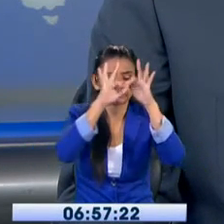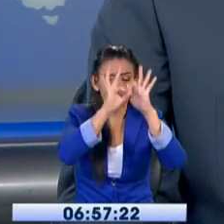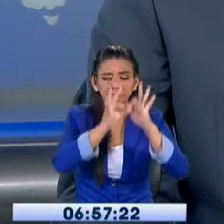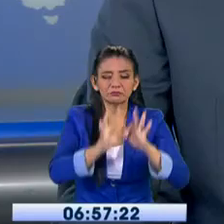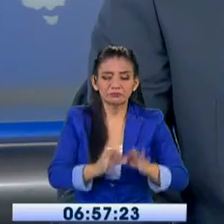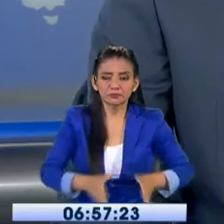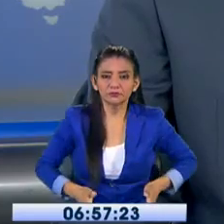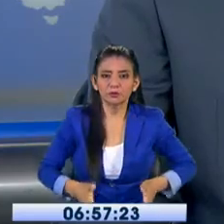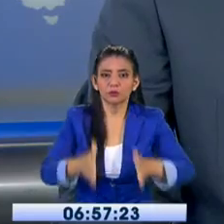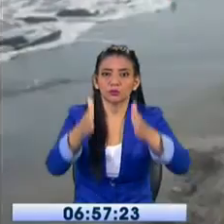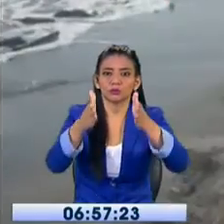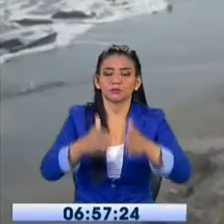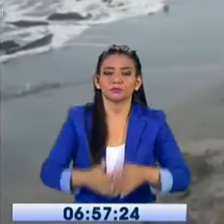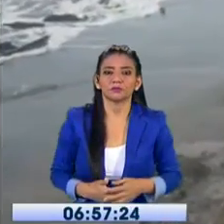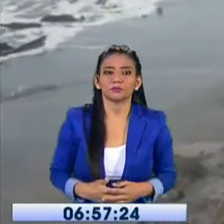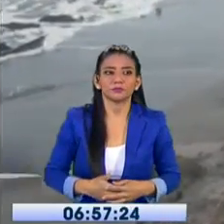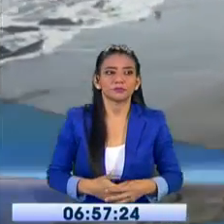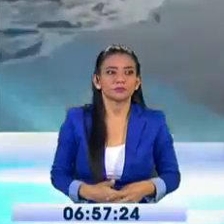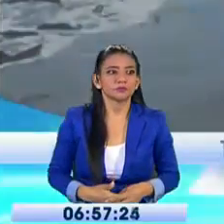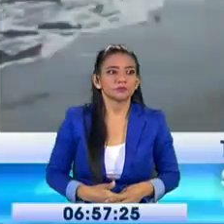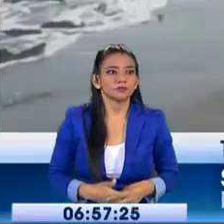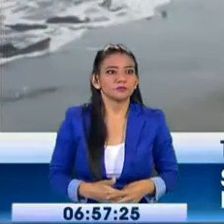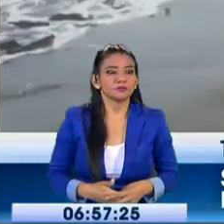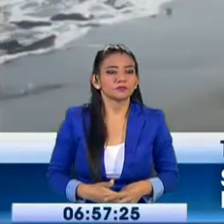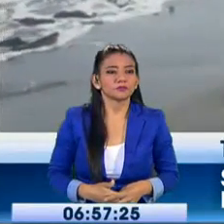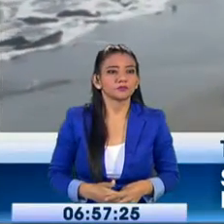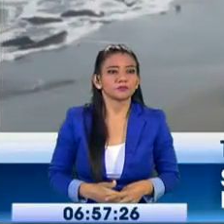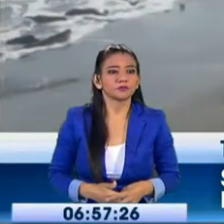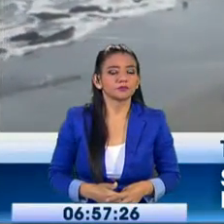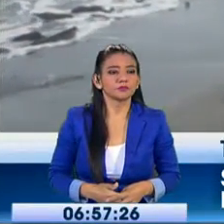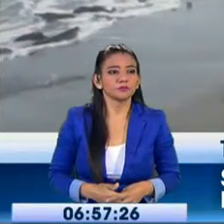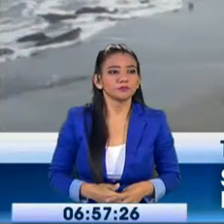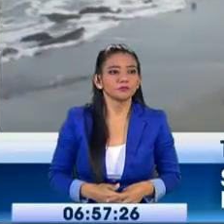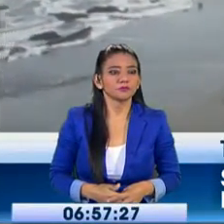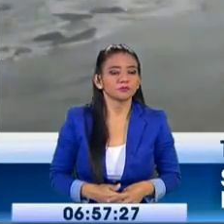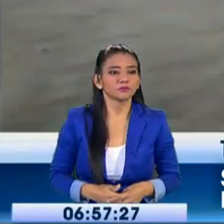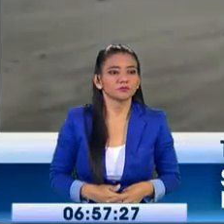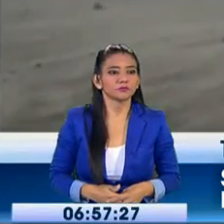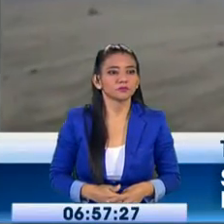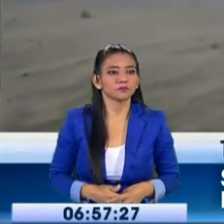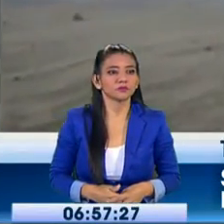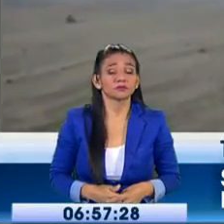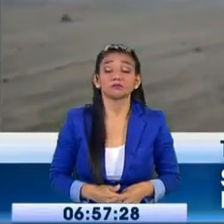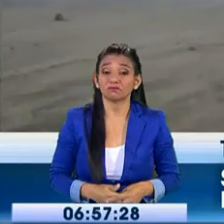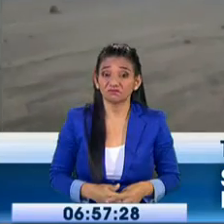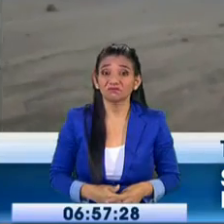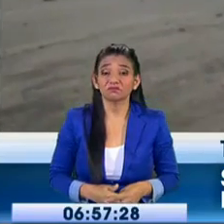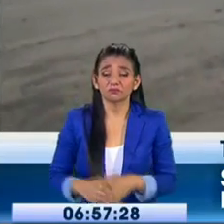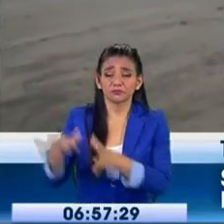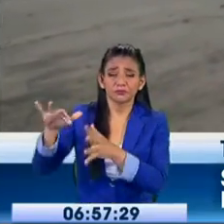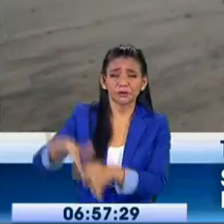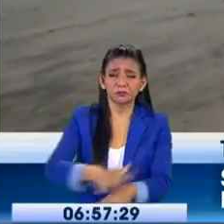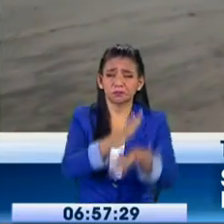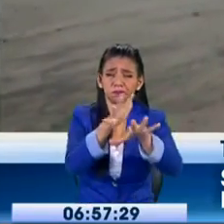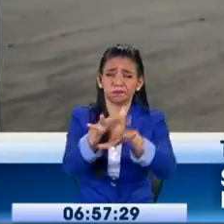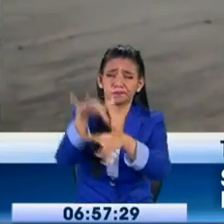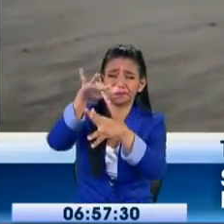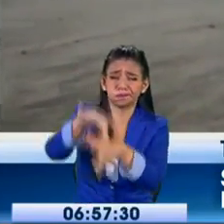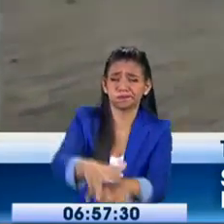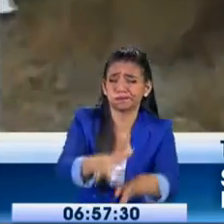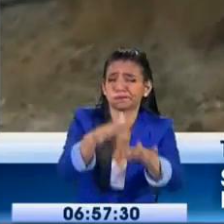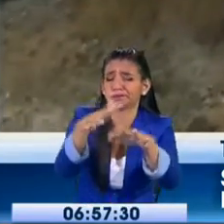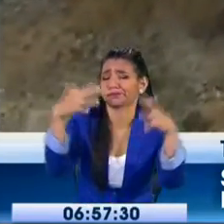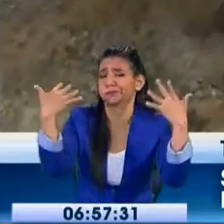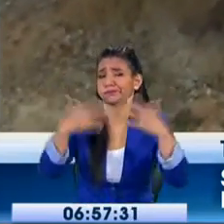en esta vía. La fuerte marejada sigue socavando la ruta